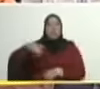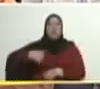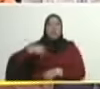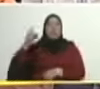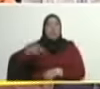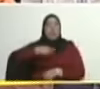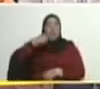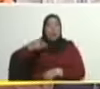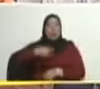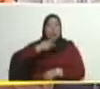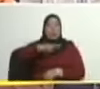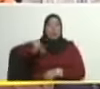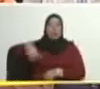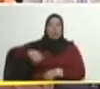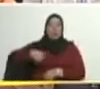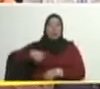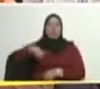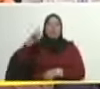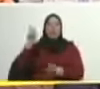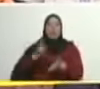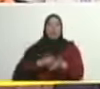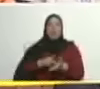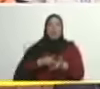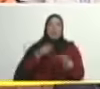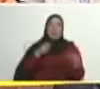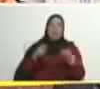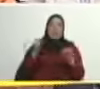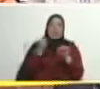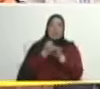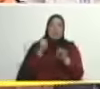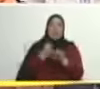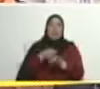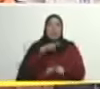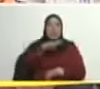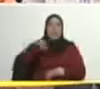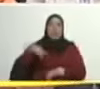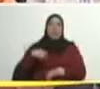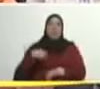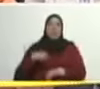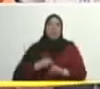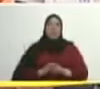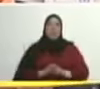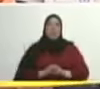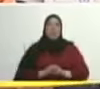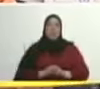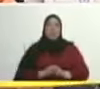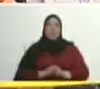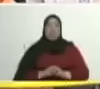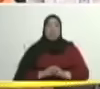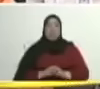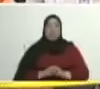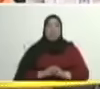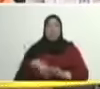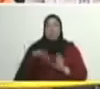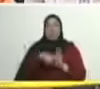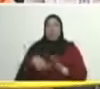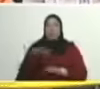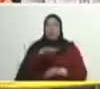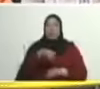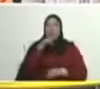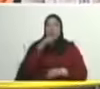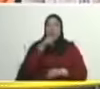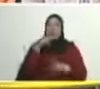política y sin importar de lo que ellos decidan para su pueblo. Condenamos